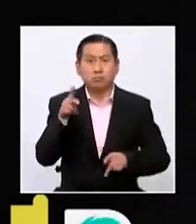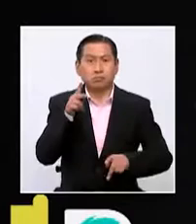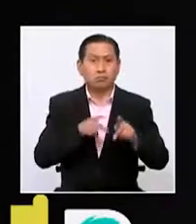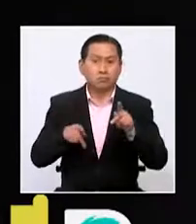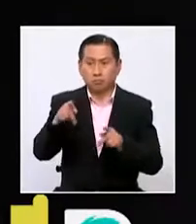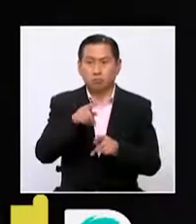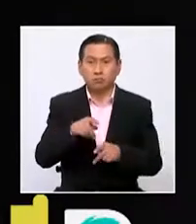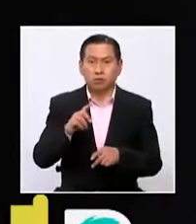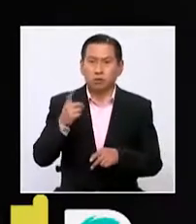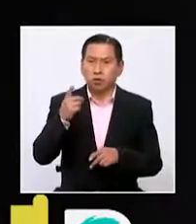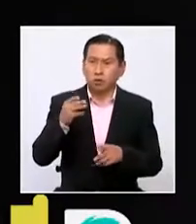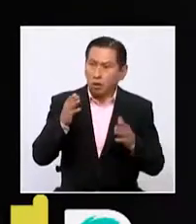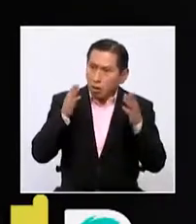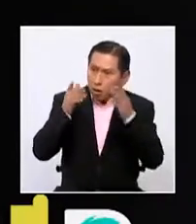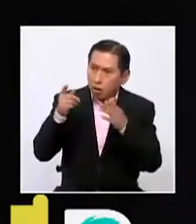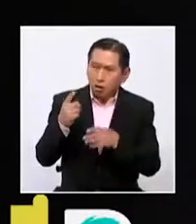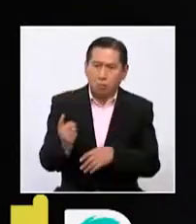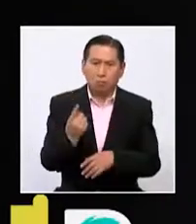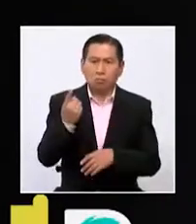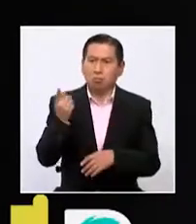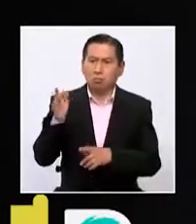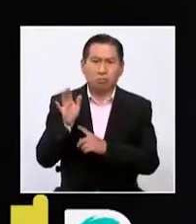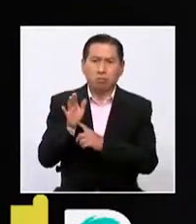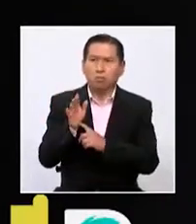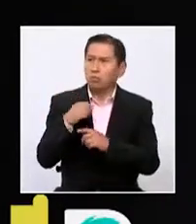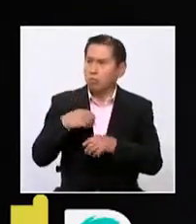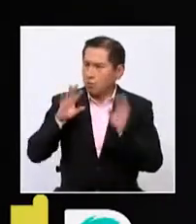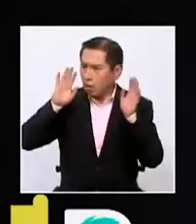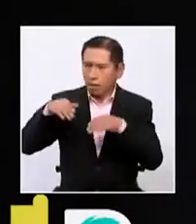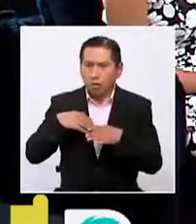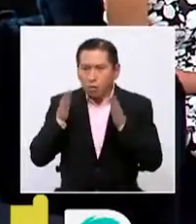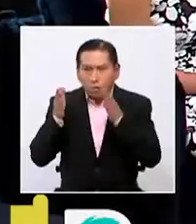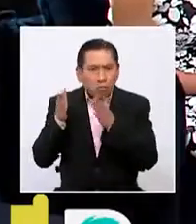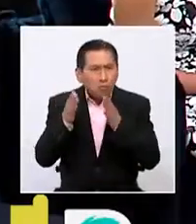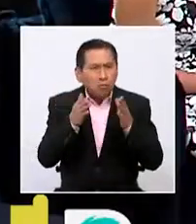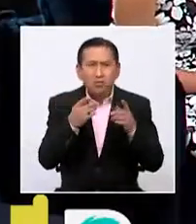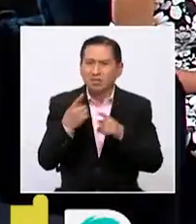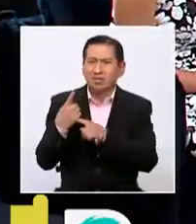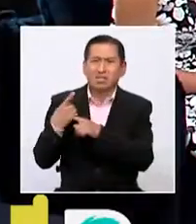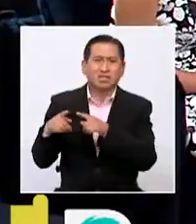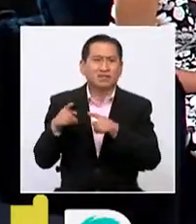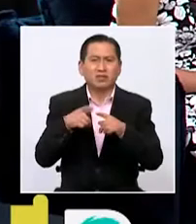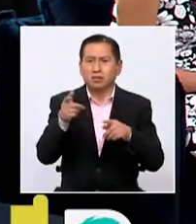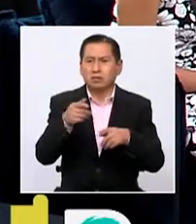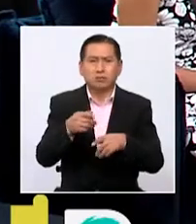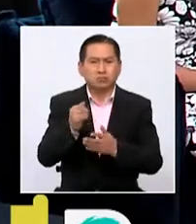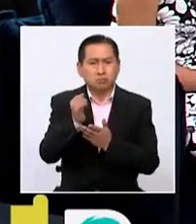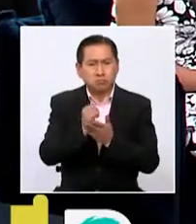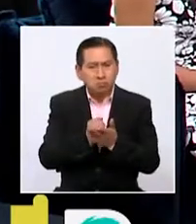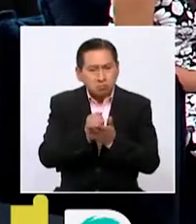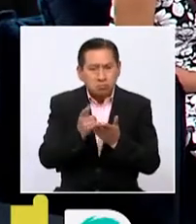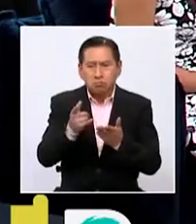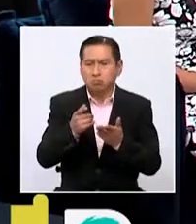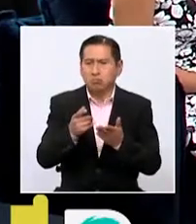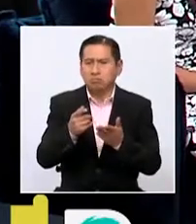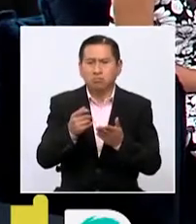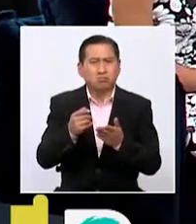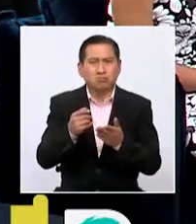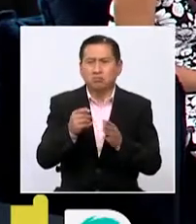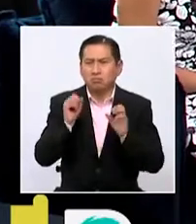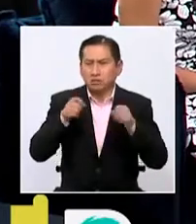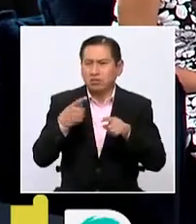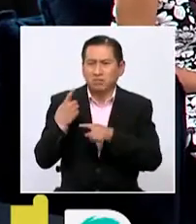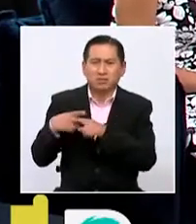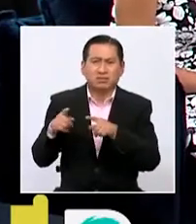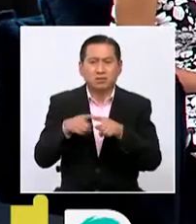de los monopolios o de los duopolios para acercarse a un contenido, sino que lo puede hacer a través de plataformas vía streaming, pero que además puede encontrar una